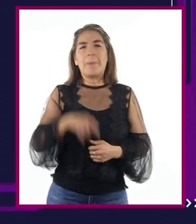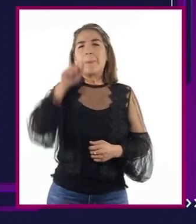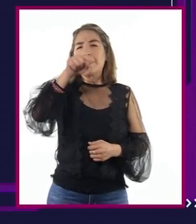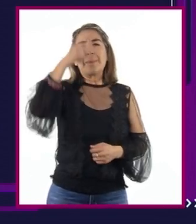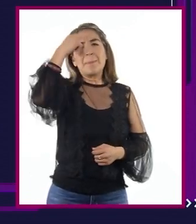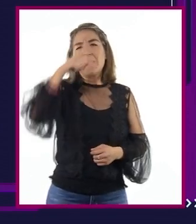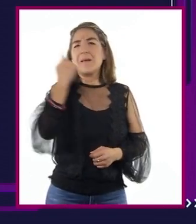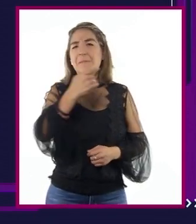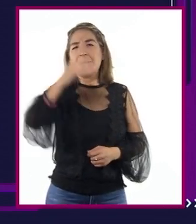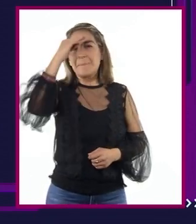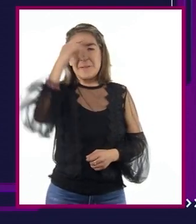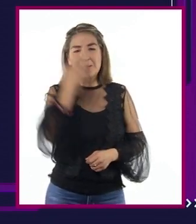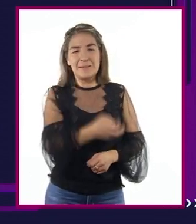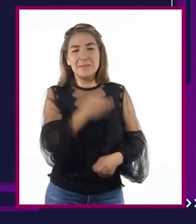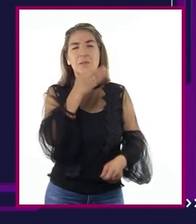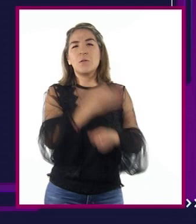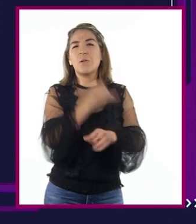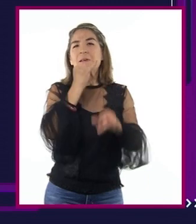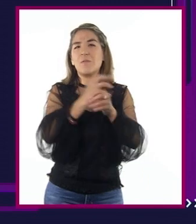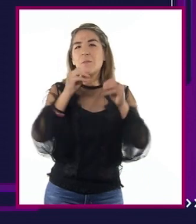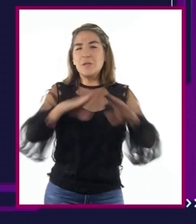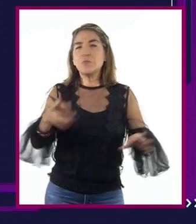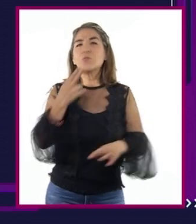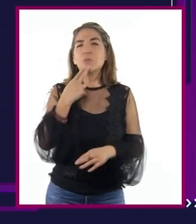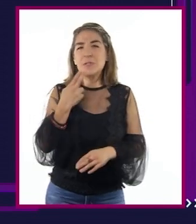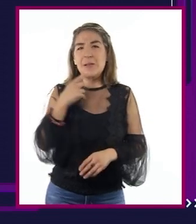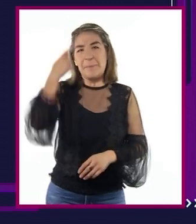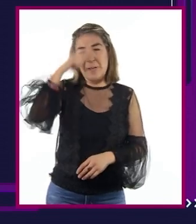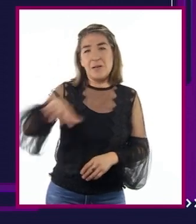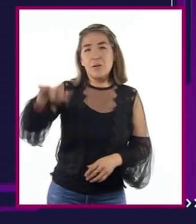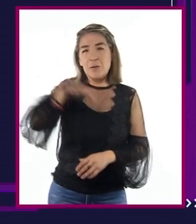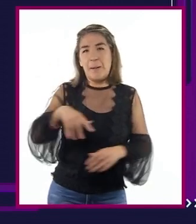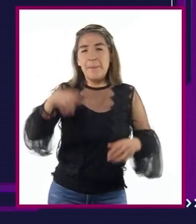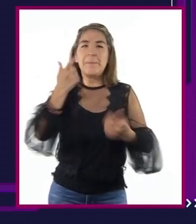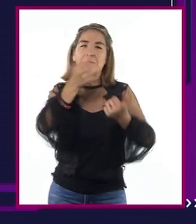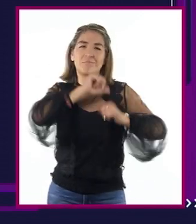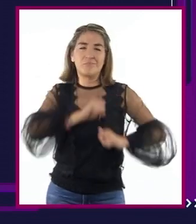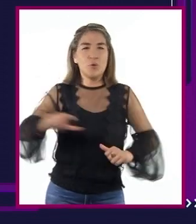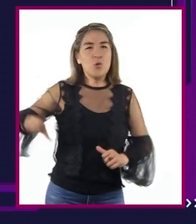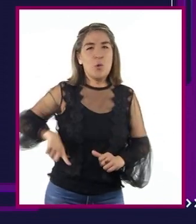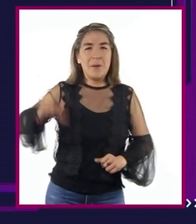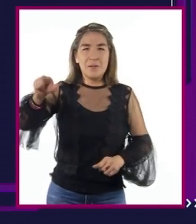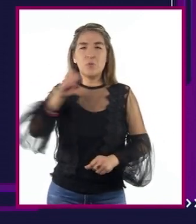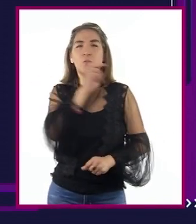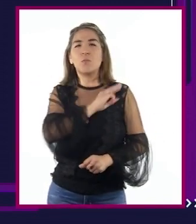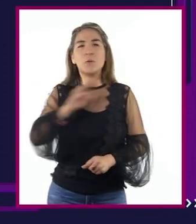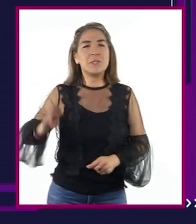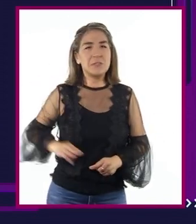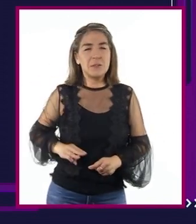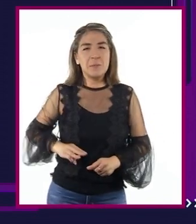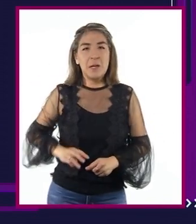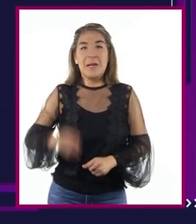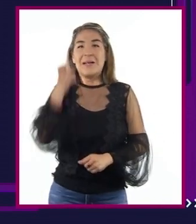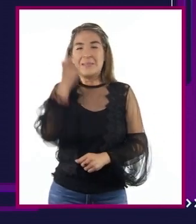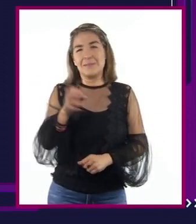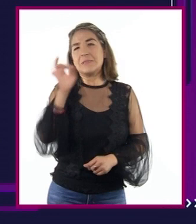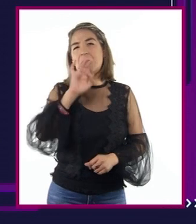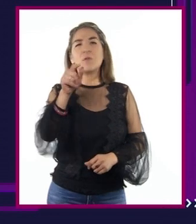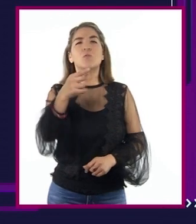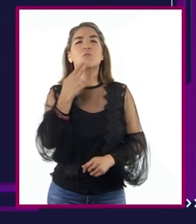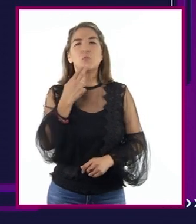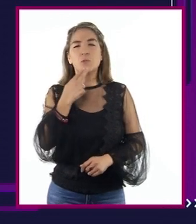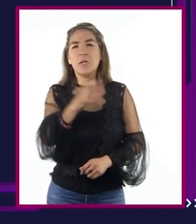que puede ser útil esta información a las autoridades de este municipio? Una posible